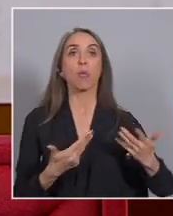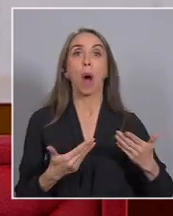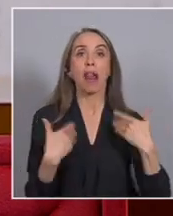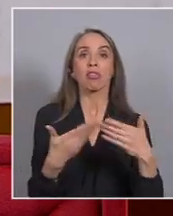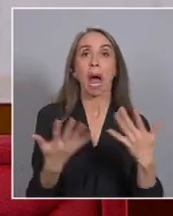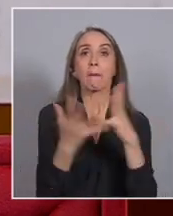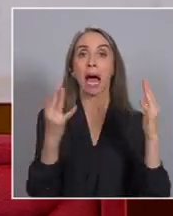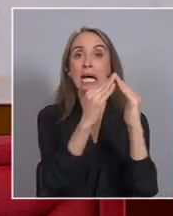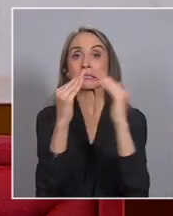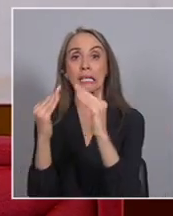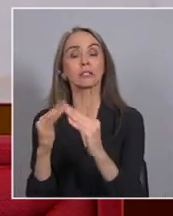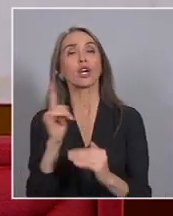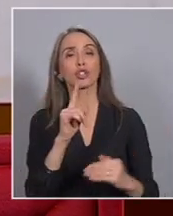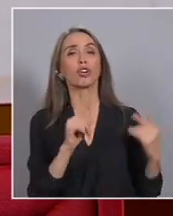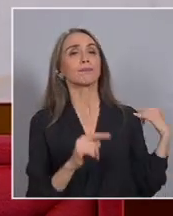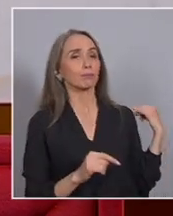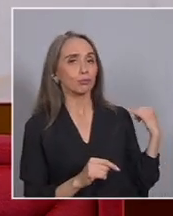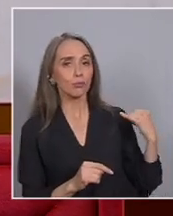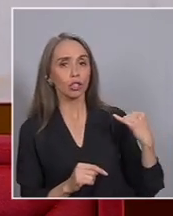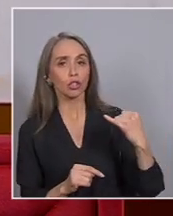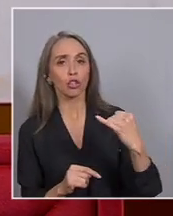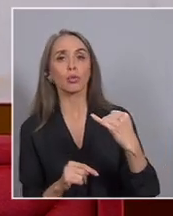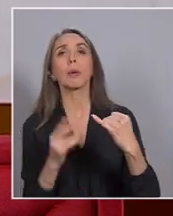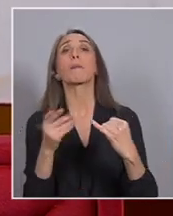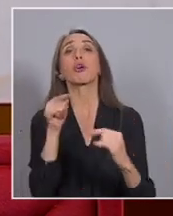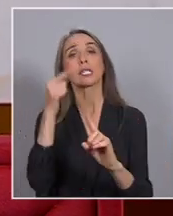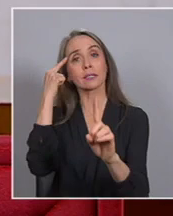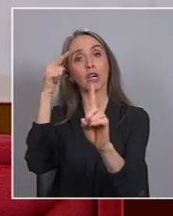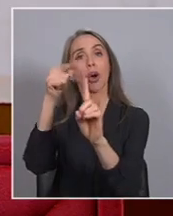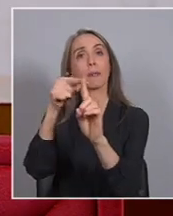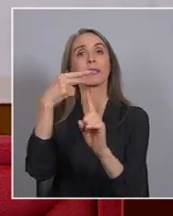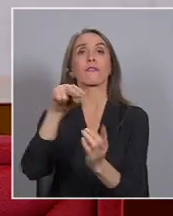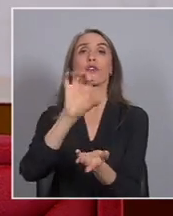es una continuidad, es tarea de Estado.